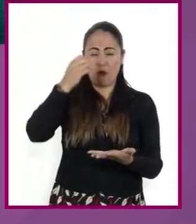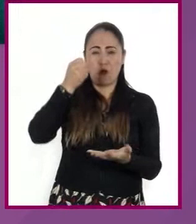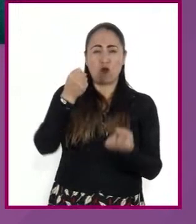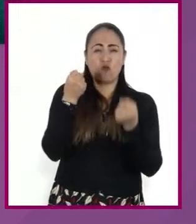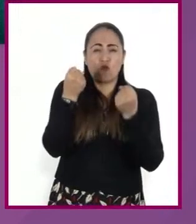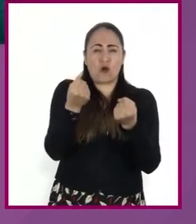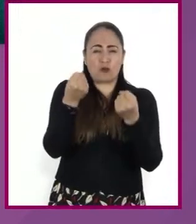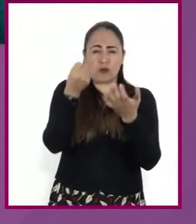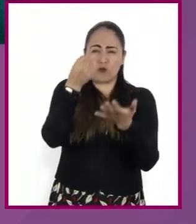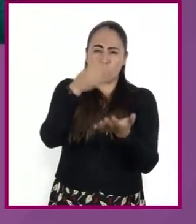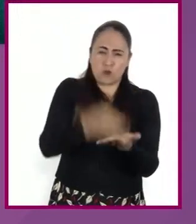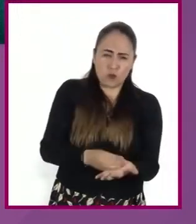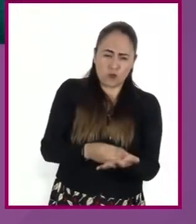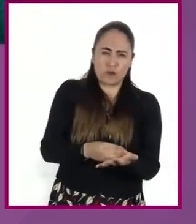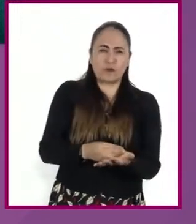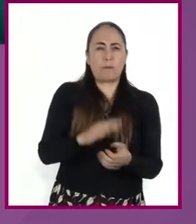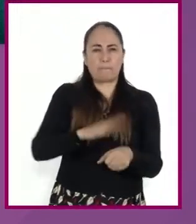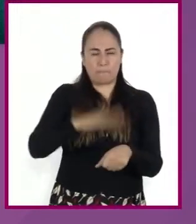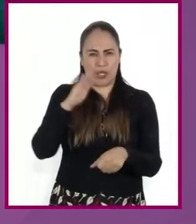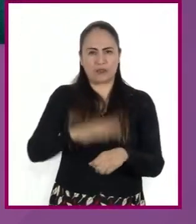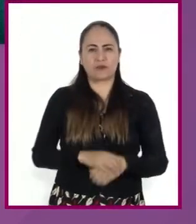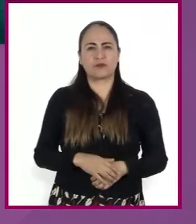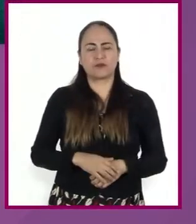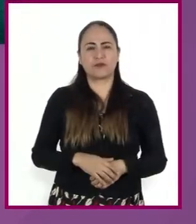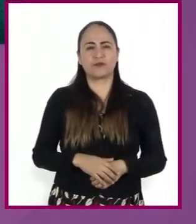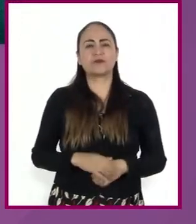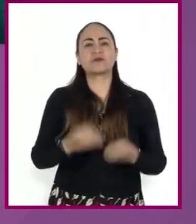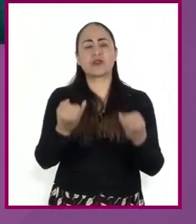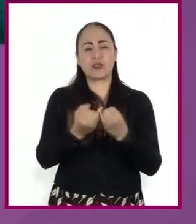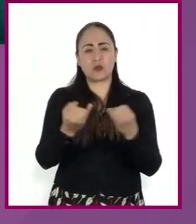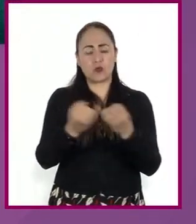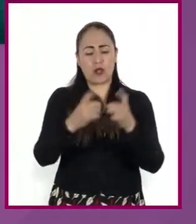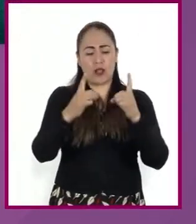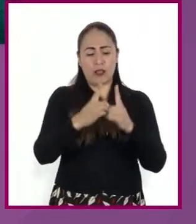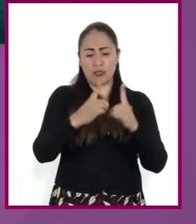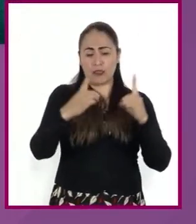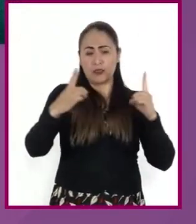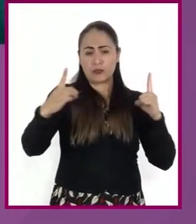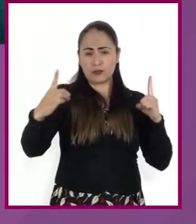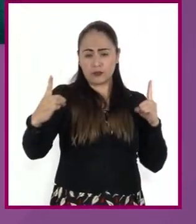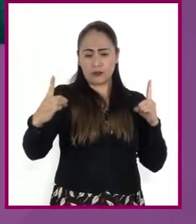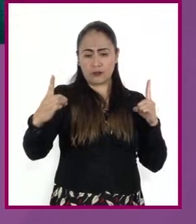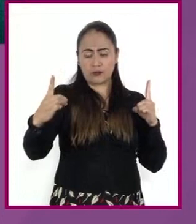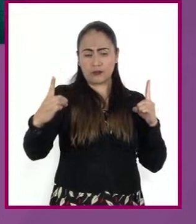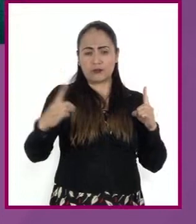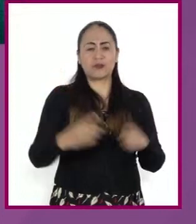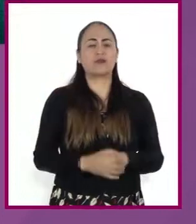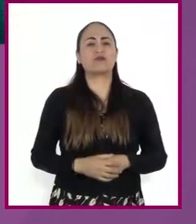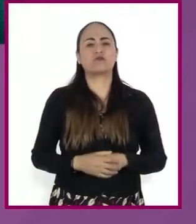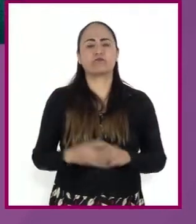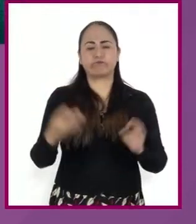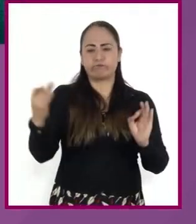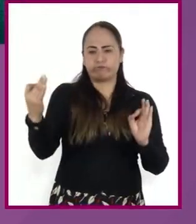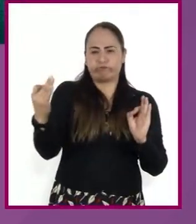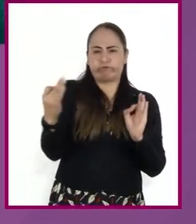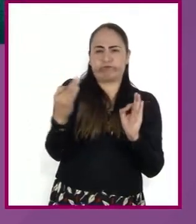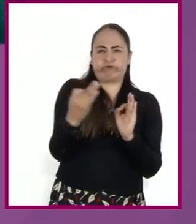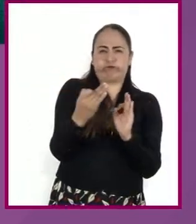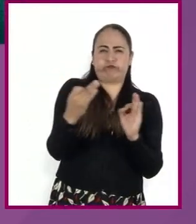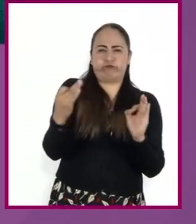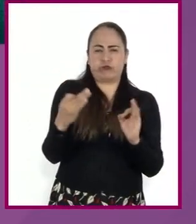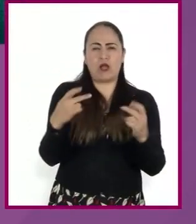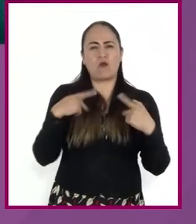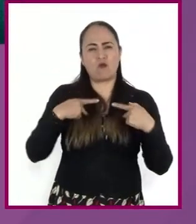de atracción entre ellas, y cuanto mayor sea la distancia de separación, la fuerza de atracción será más